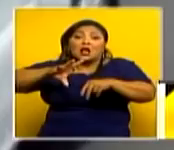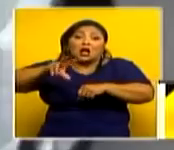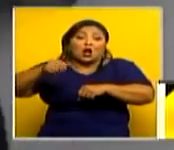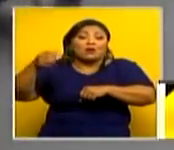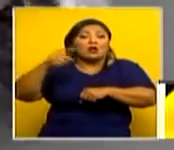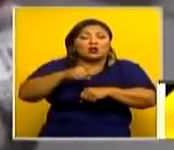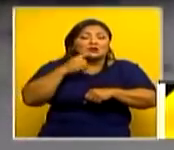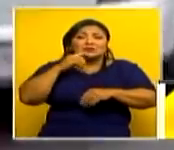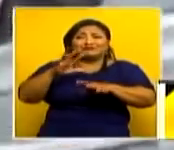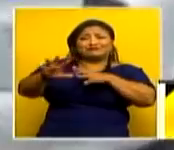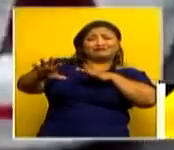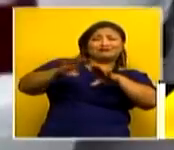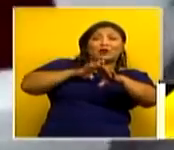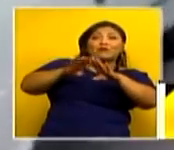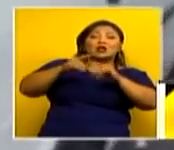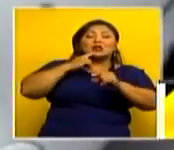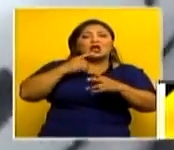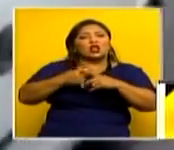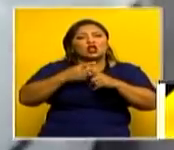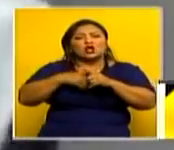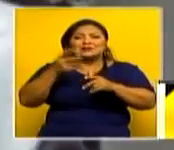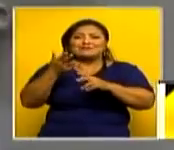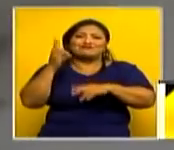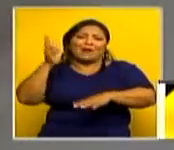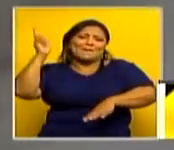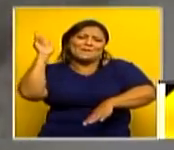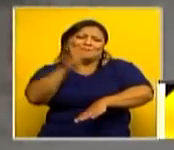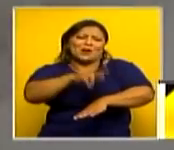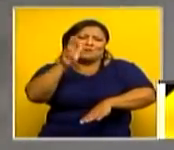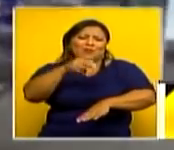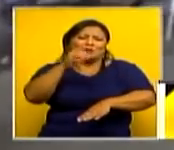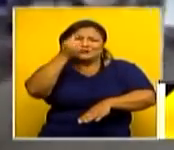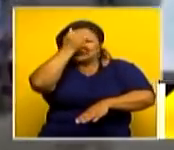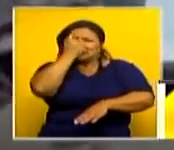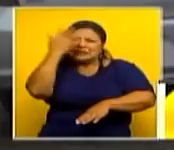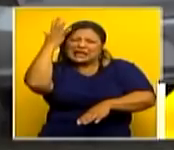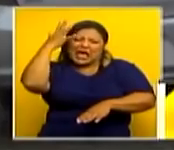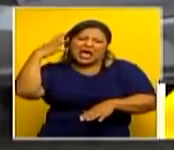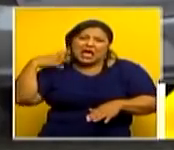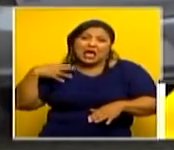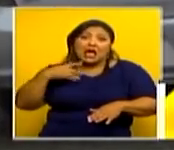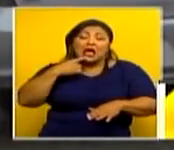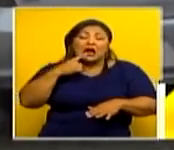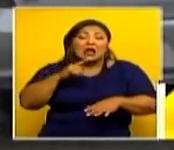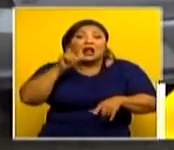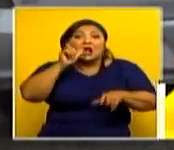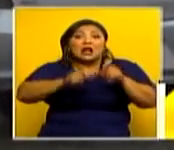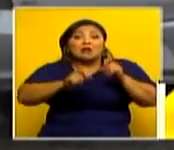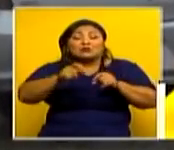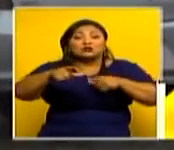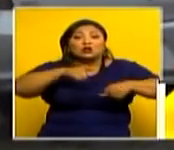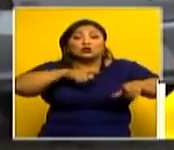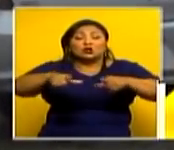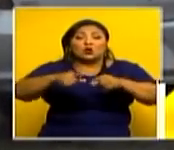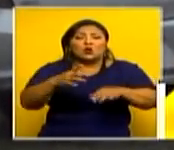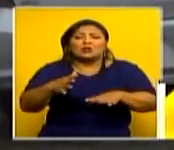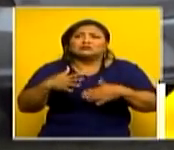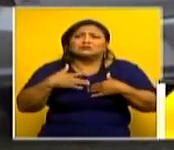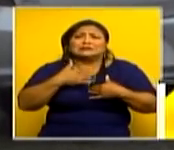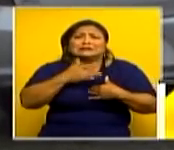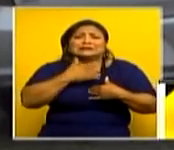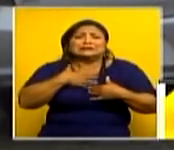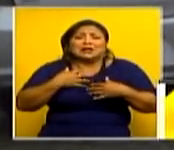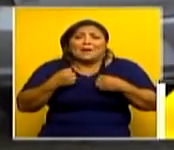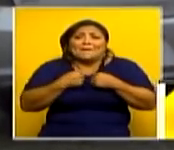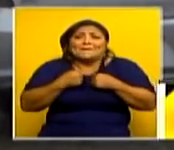dejaba, le cayeron a cachazo. Lo bañaron totalmente en sangre. Moradores y comerciantes del sector se sienten